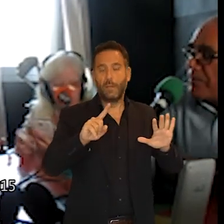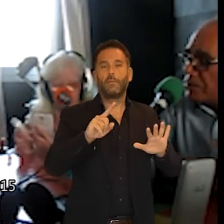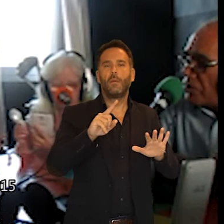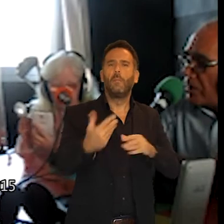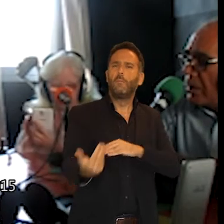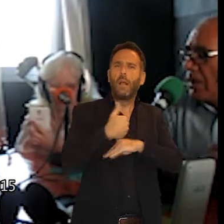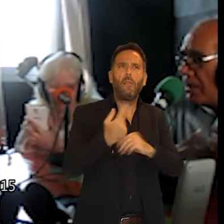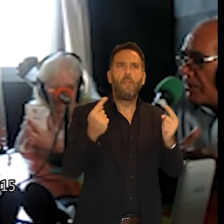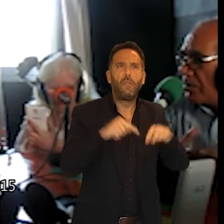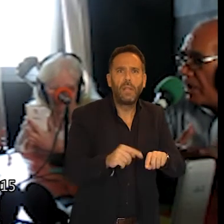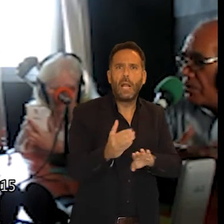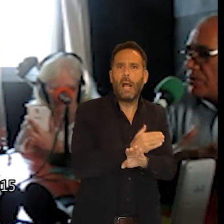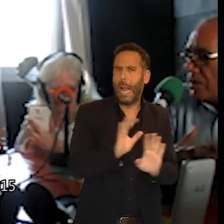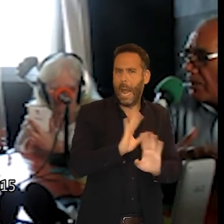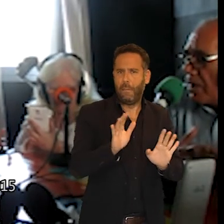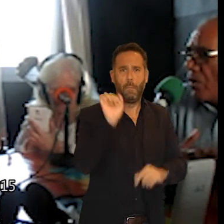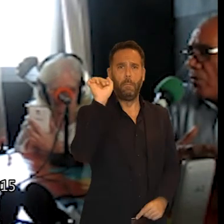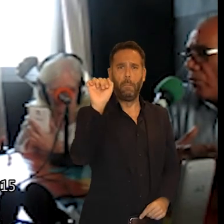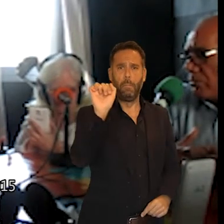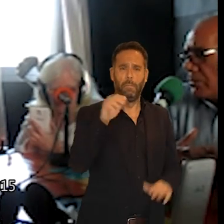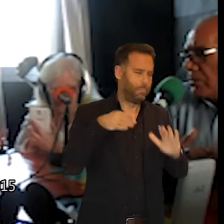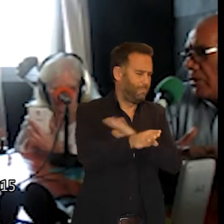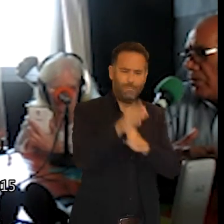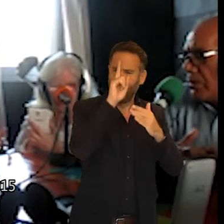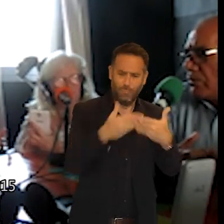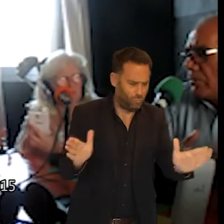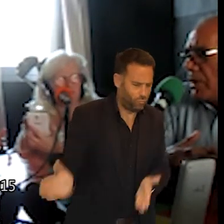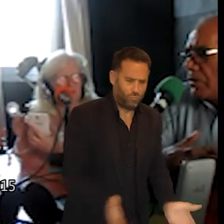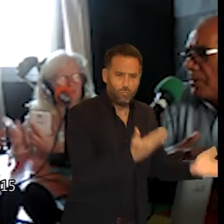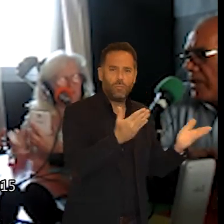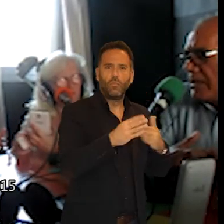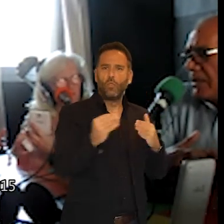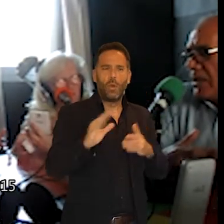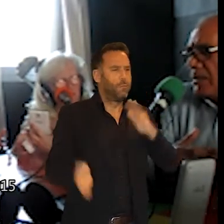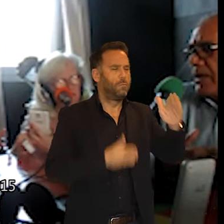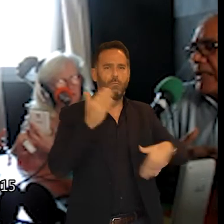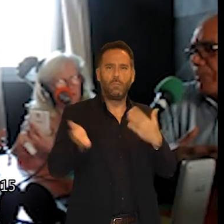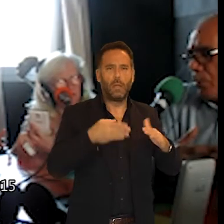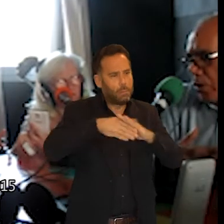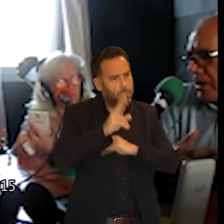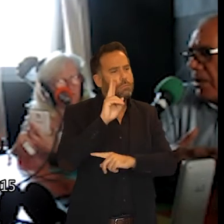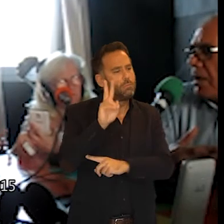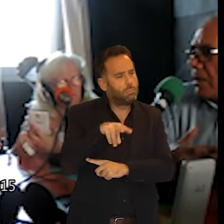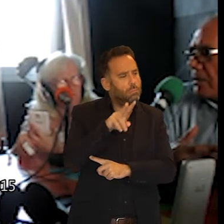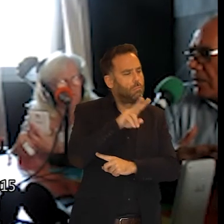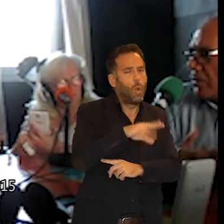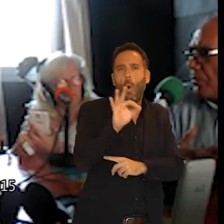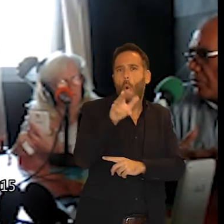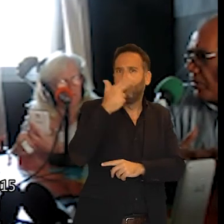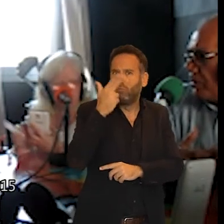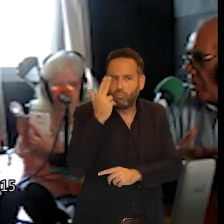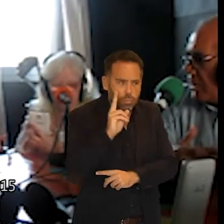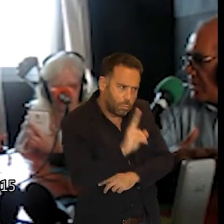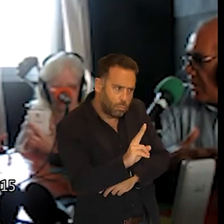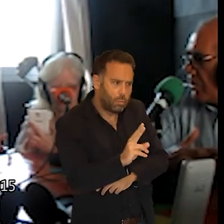pedir cita, solamente pegar a la puerta. Estamos abiertos para que todas las personas que quieran ver o que puedan estar interesadas porque